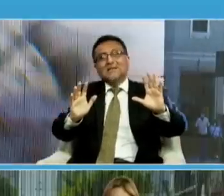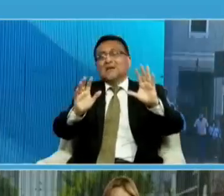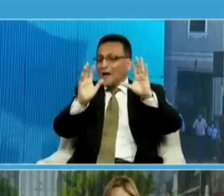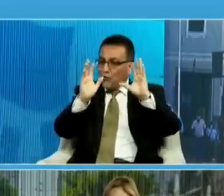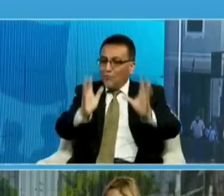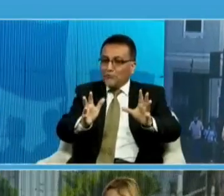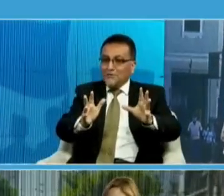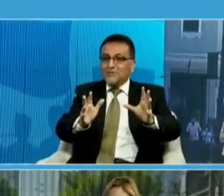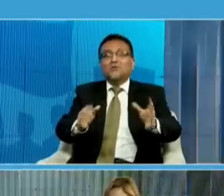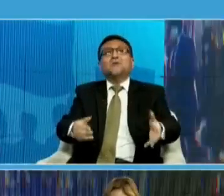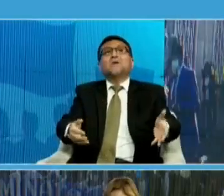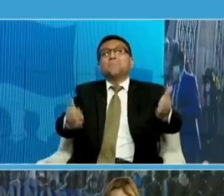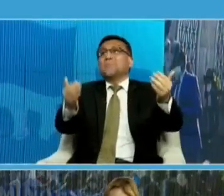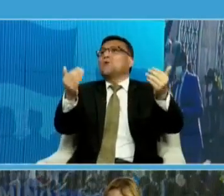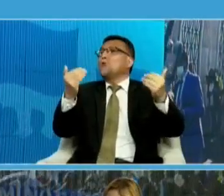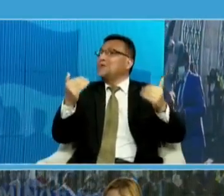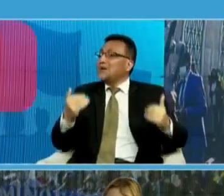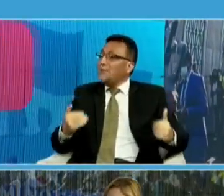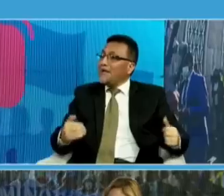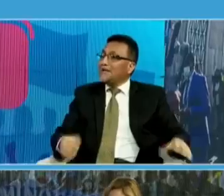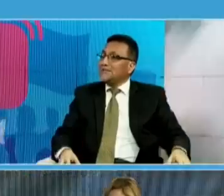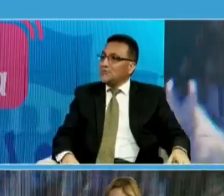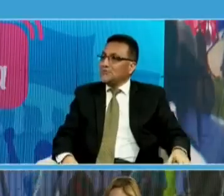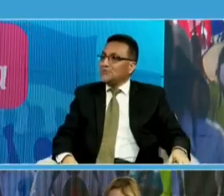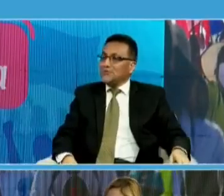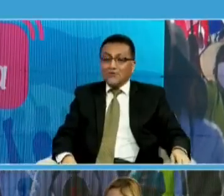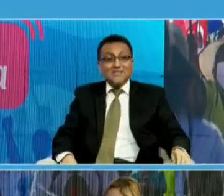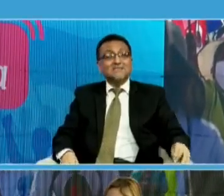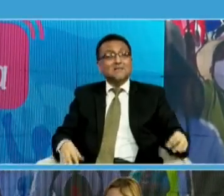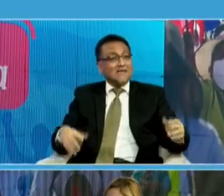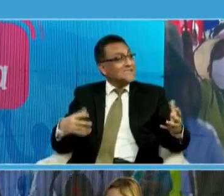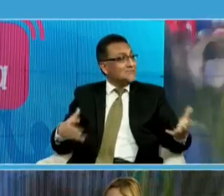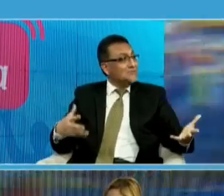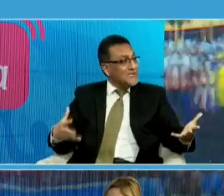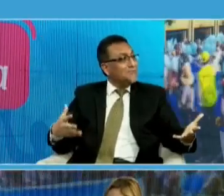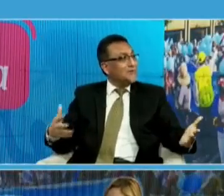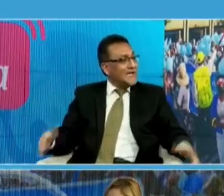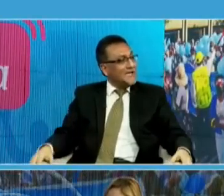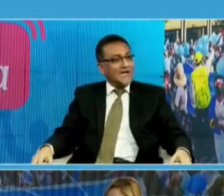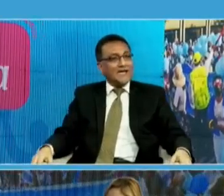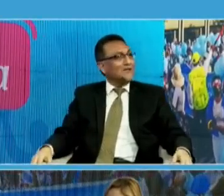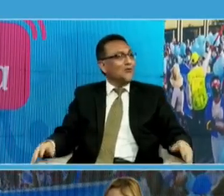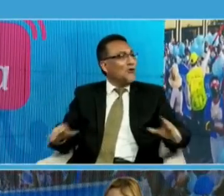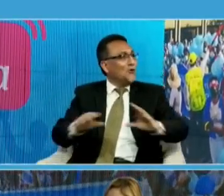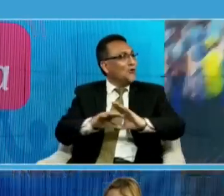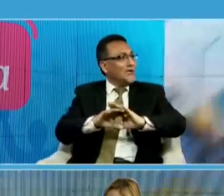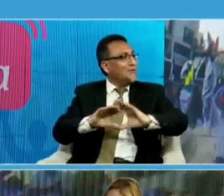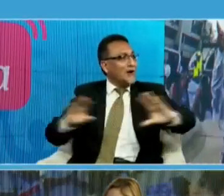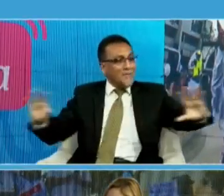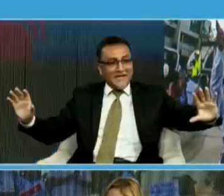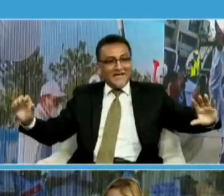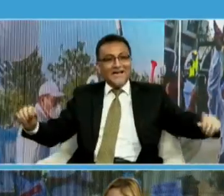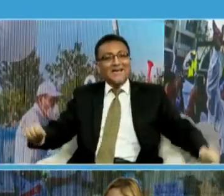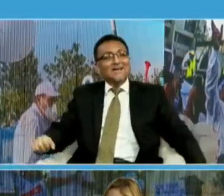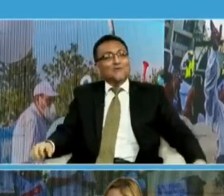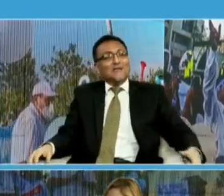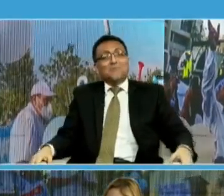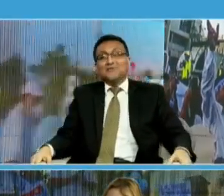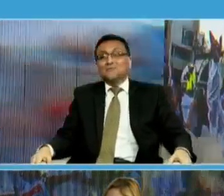cosas, cumple tu misión, pero no intervengas en nosotros. Creo que ese es un tiempo en el que todo